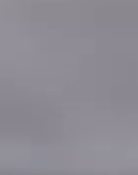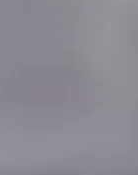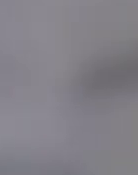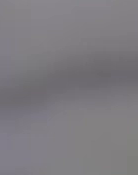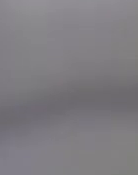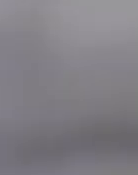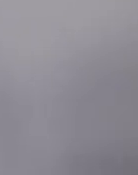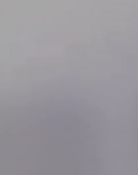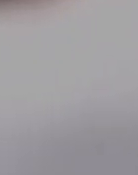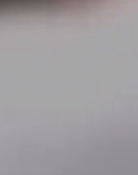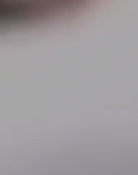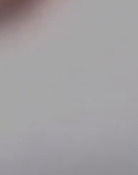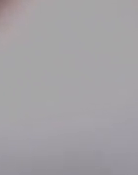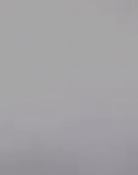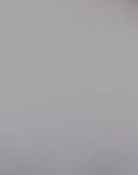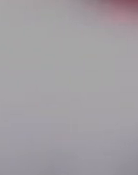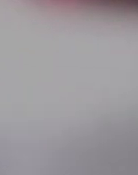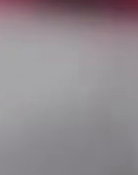Ven. Ya recibí tu carta.